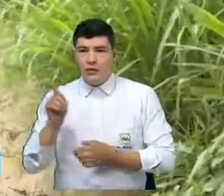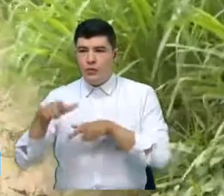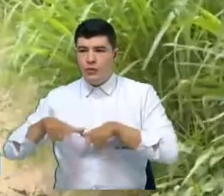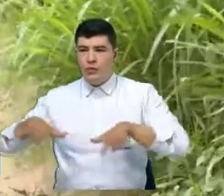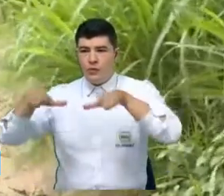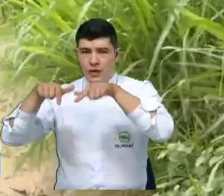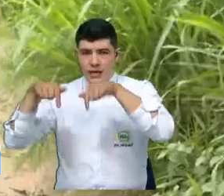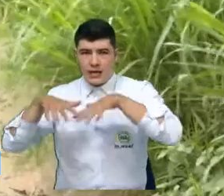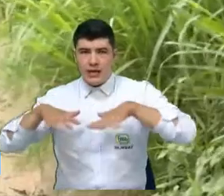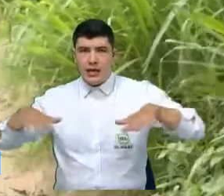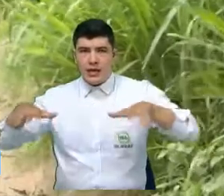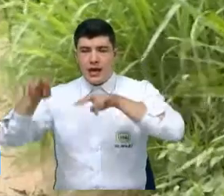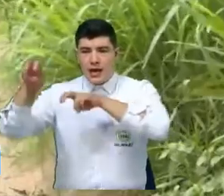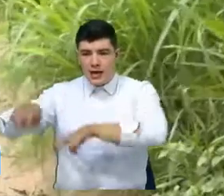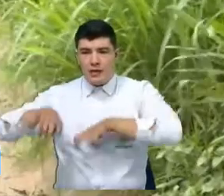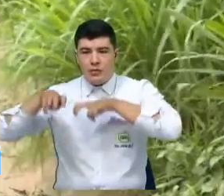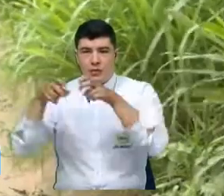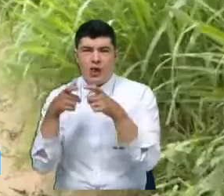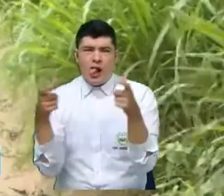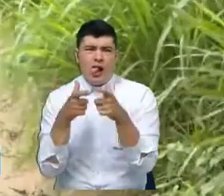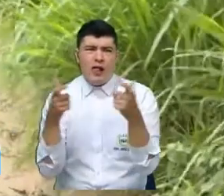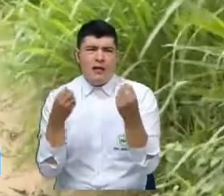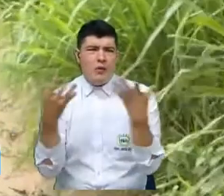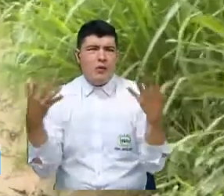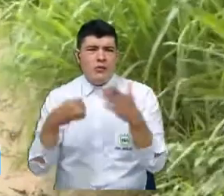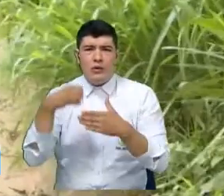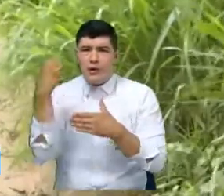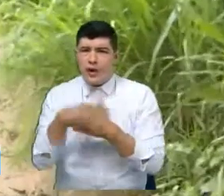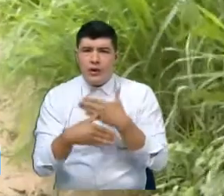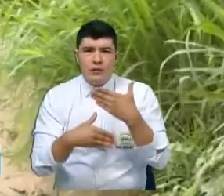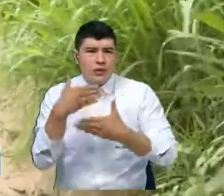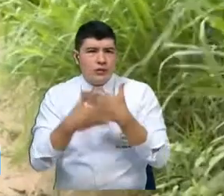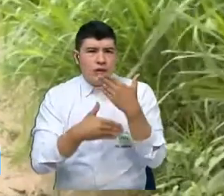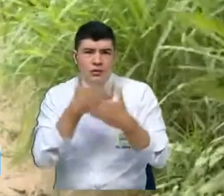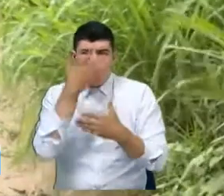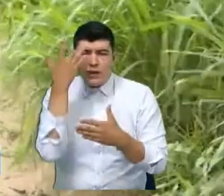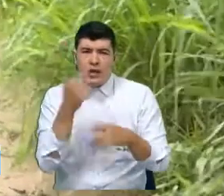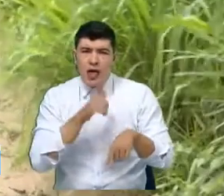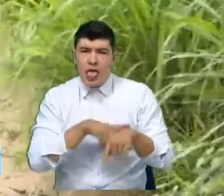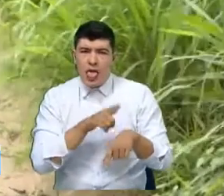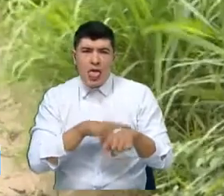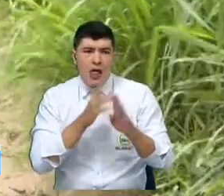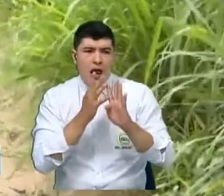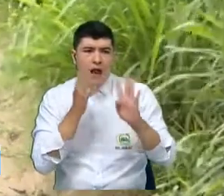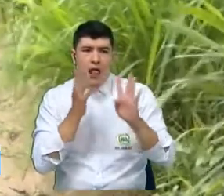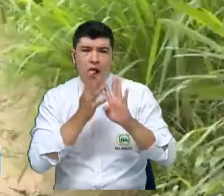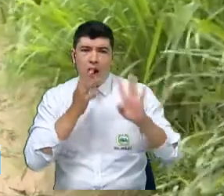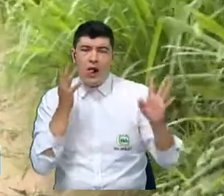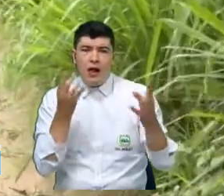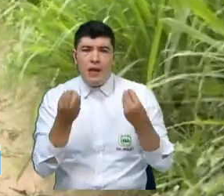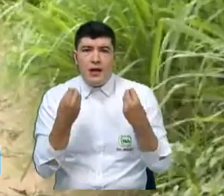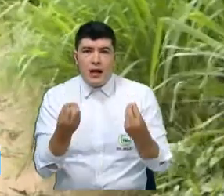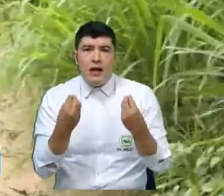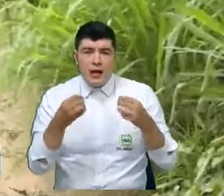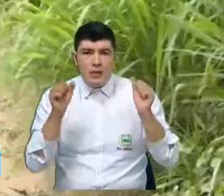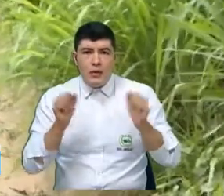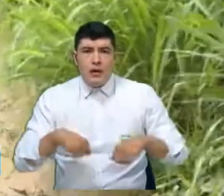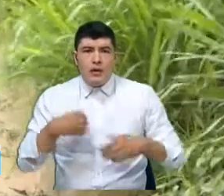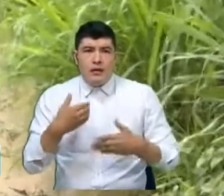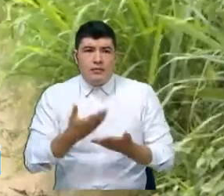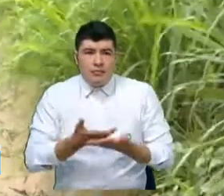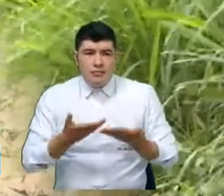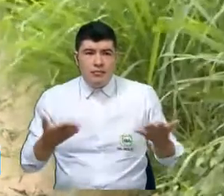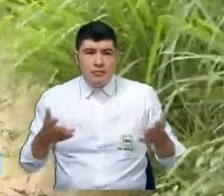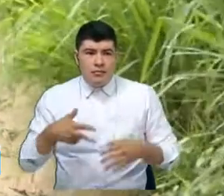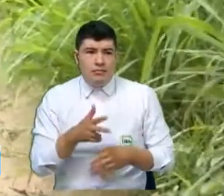de la agricultura, quienes han aumentado sus costos por los largos trayectos que tienen que recorrer para hacer llegar sus